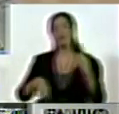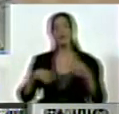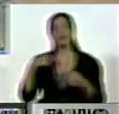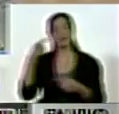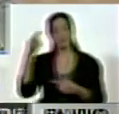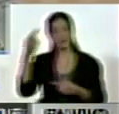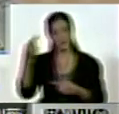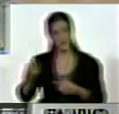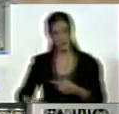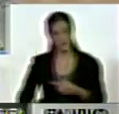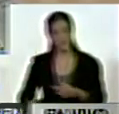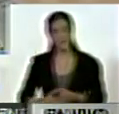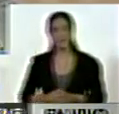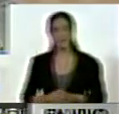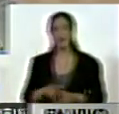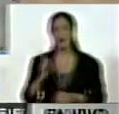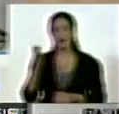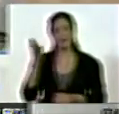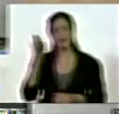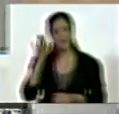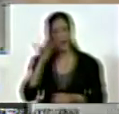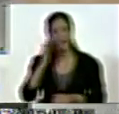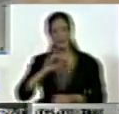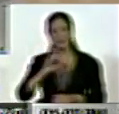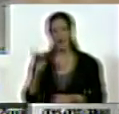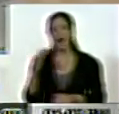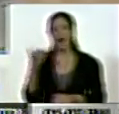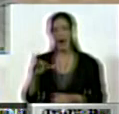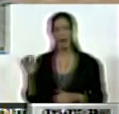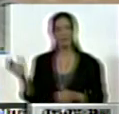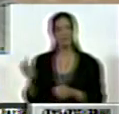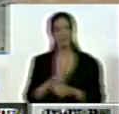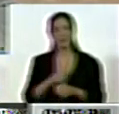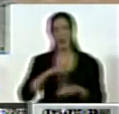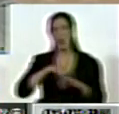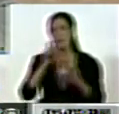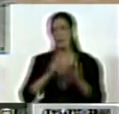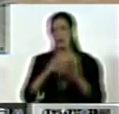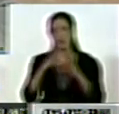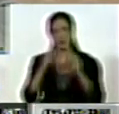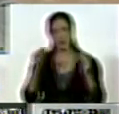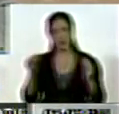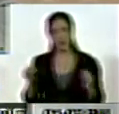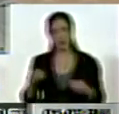posterior, cuando ya él sabe que tenemos todo y hemos, además,